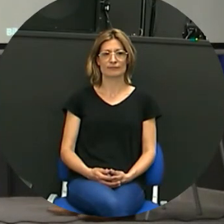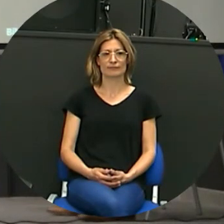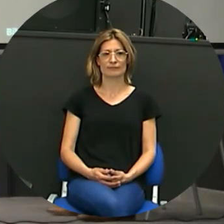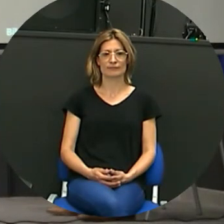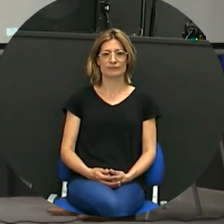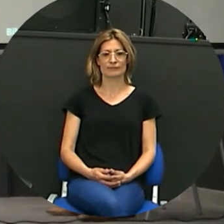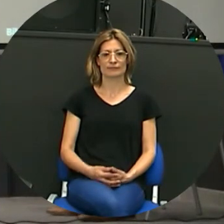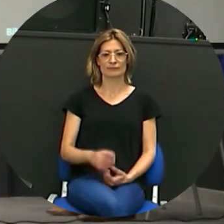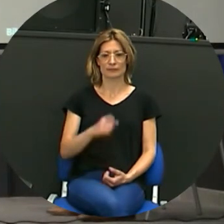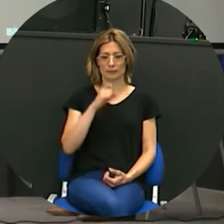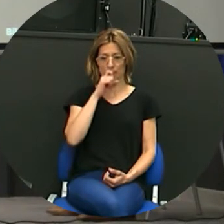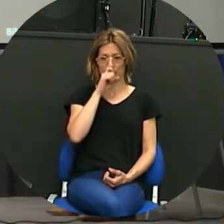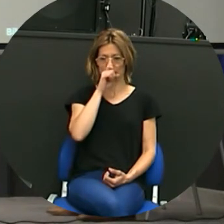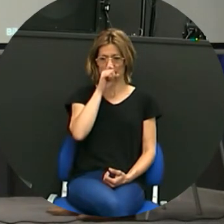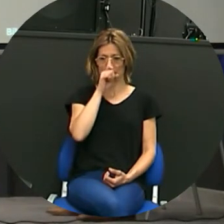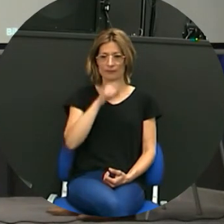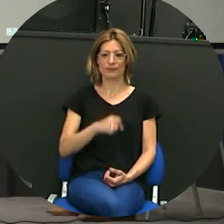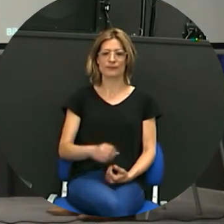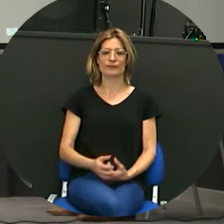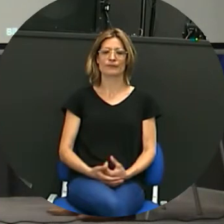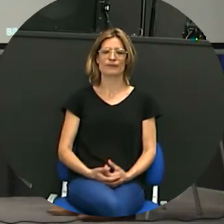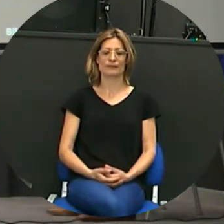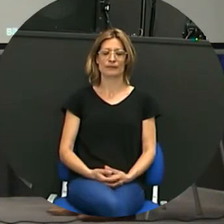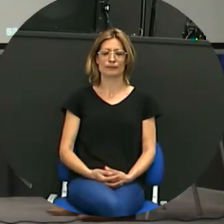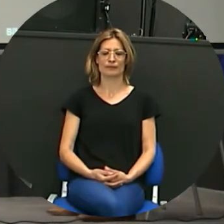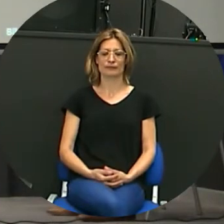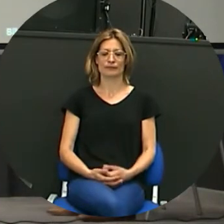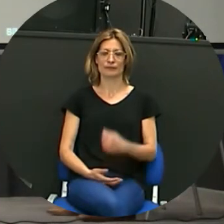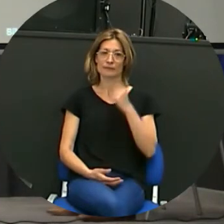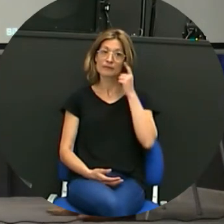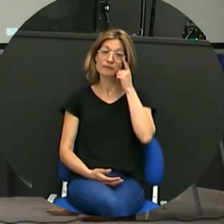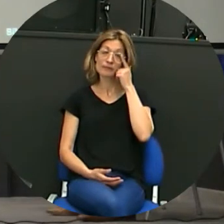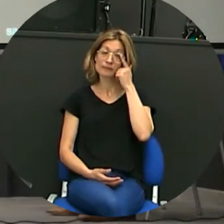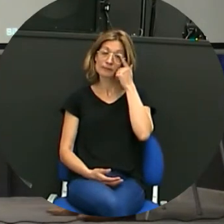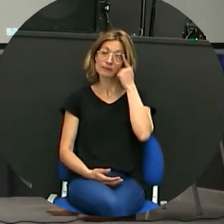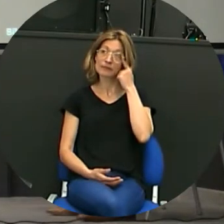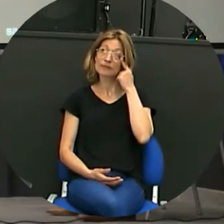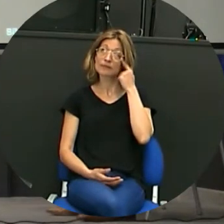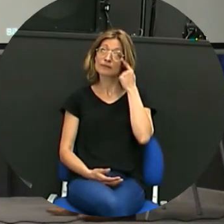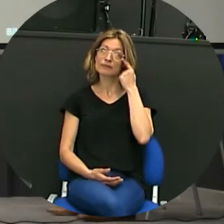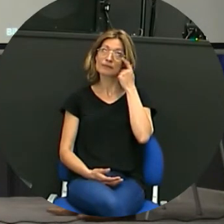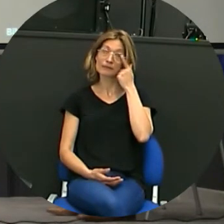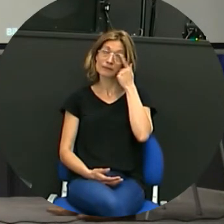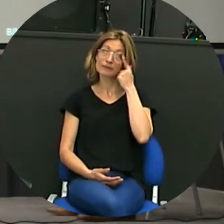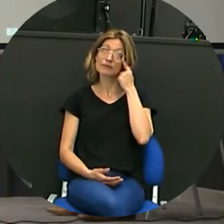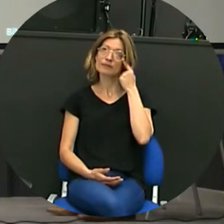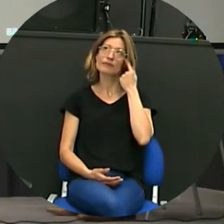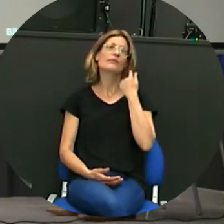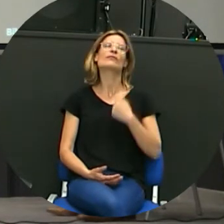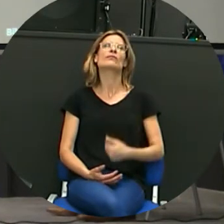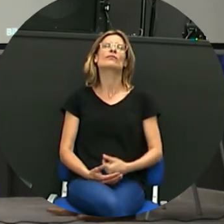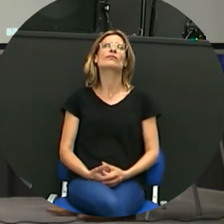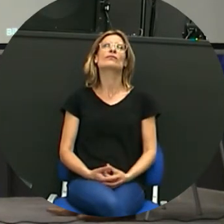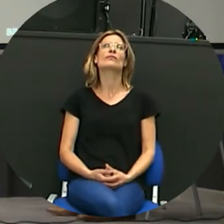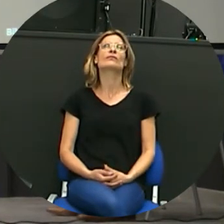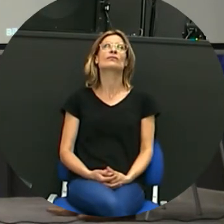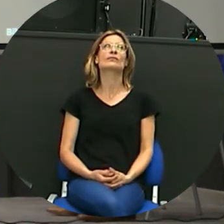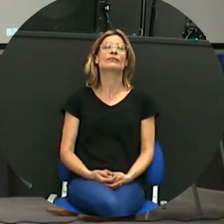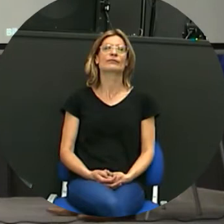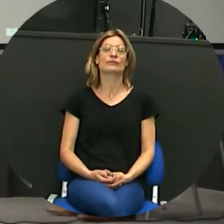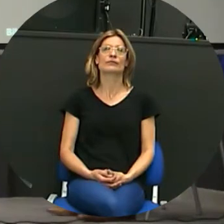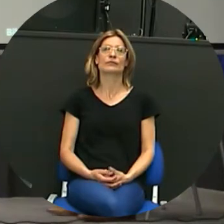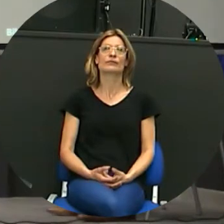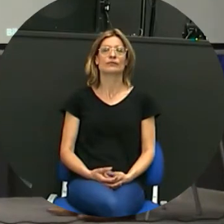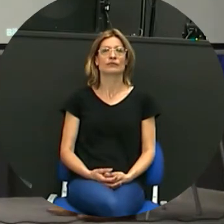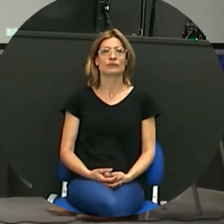Entonces fue Ananías y entró en la casa y poniendo sobre él las manos dijo, hermano Saulo, el Señor Jesús